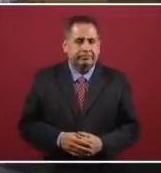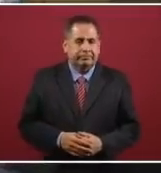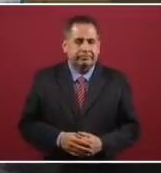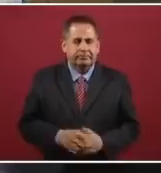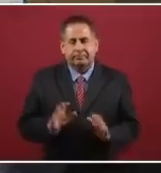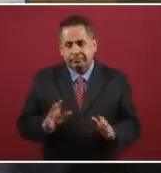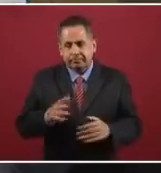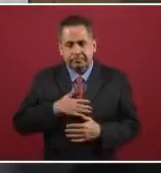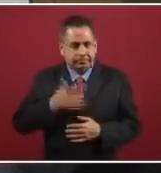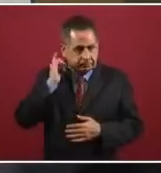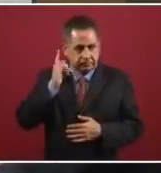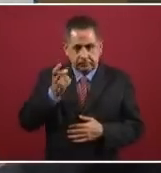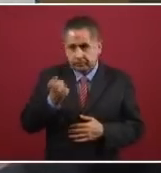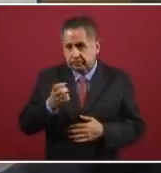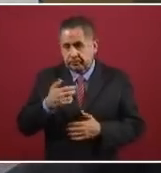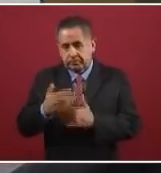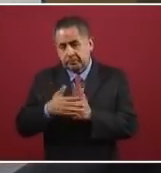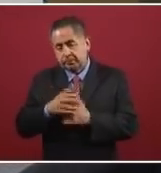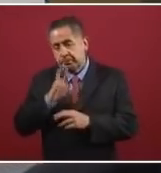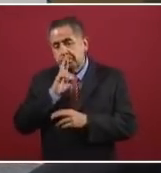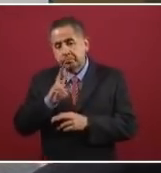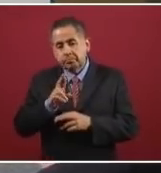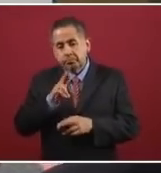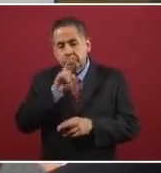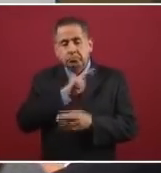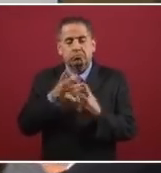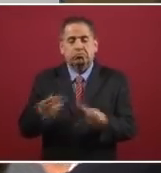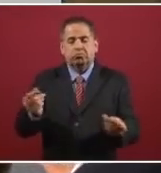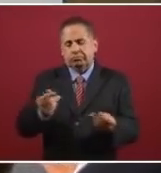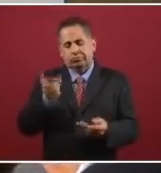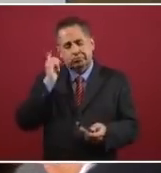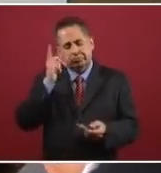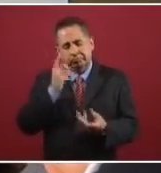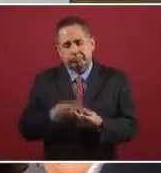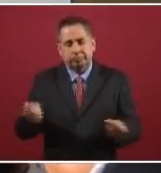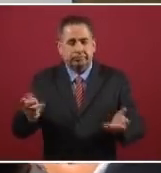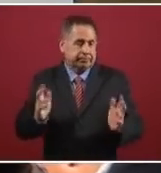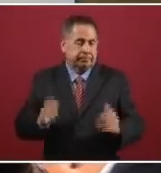Entonces, yo espero que esto se resuelva pronto.